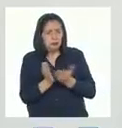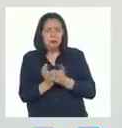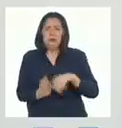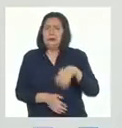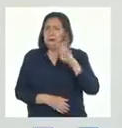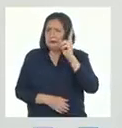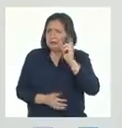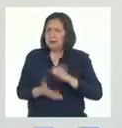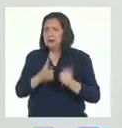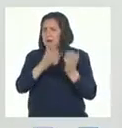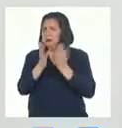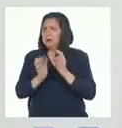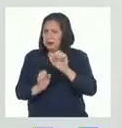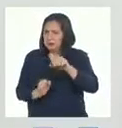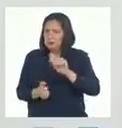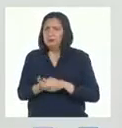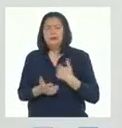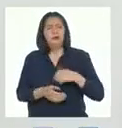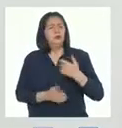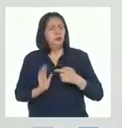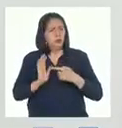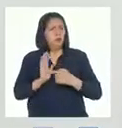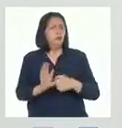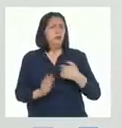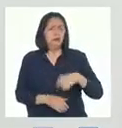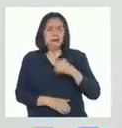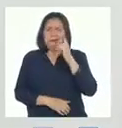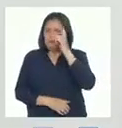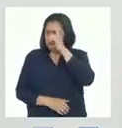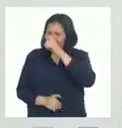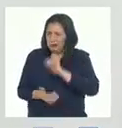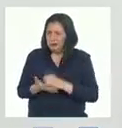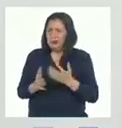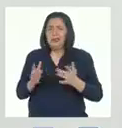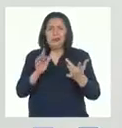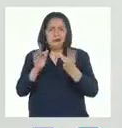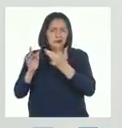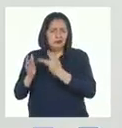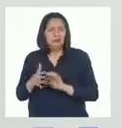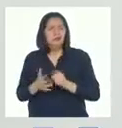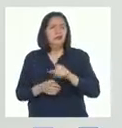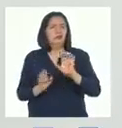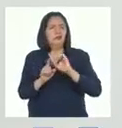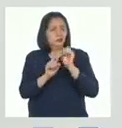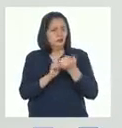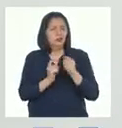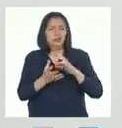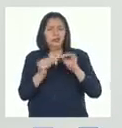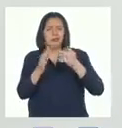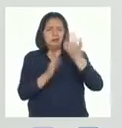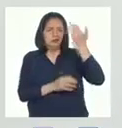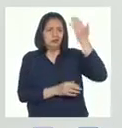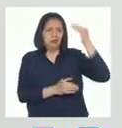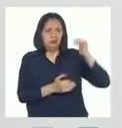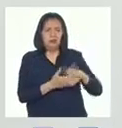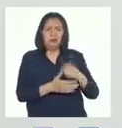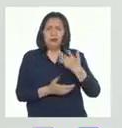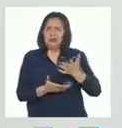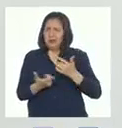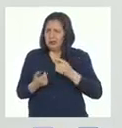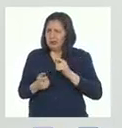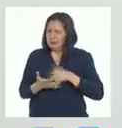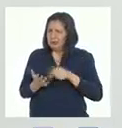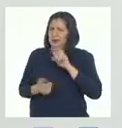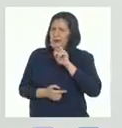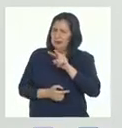el maestro y los alumnos reflejan las complejas relaciones sociales. Este cuento es de una época antigua y trataba